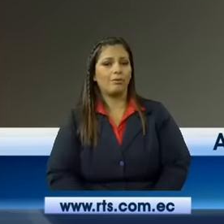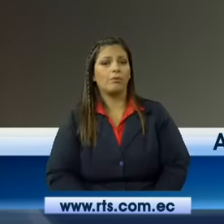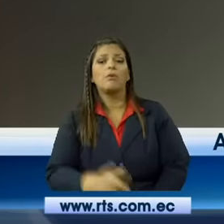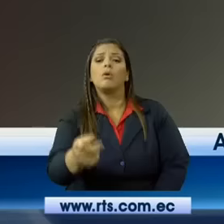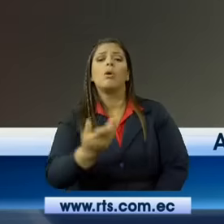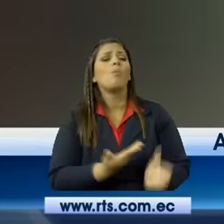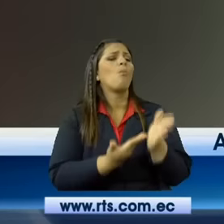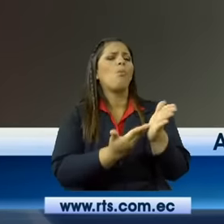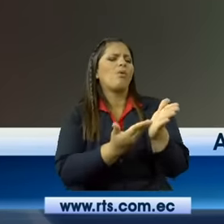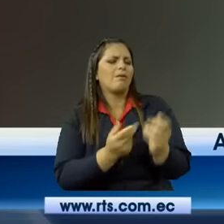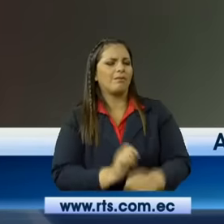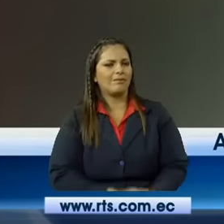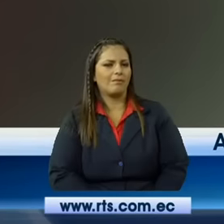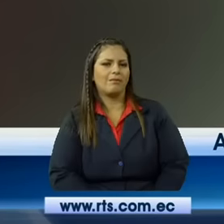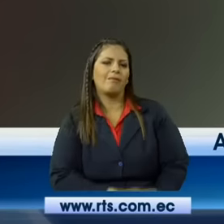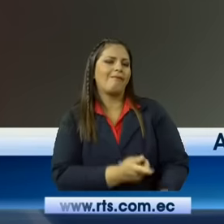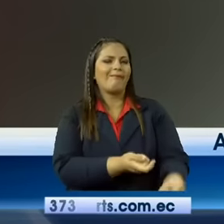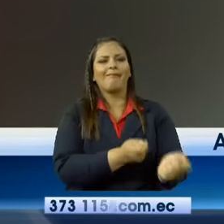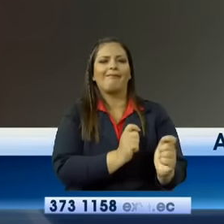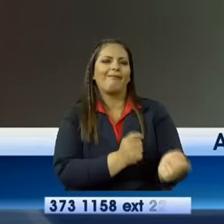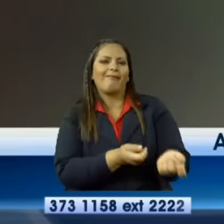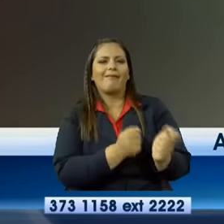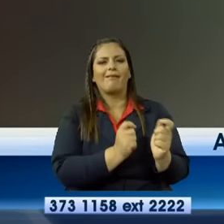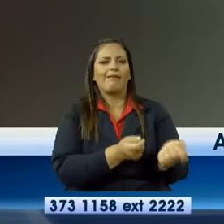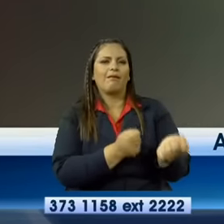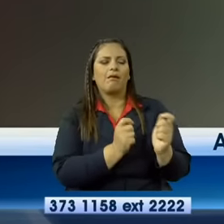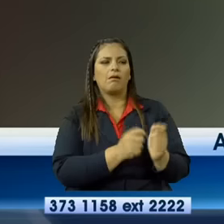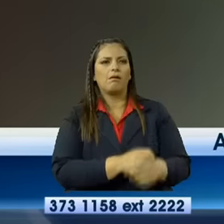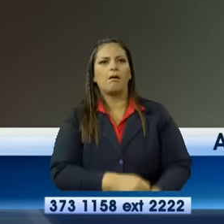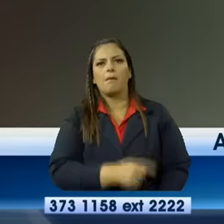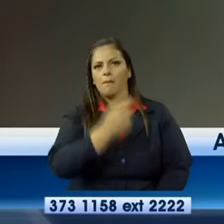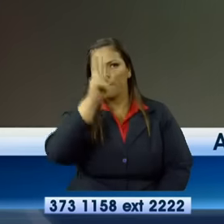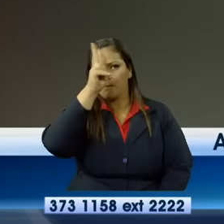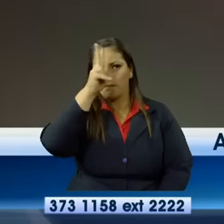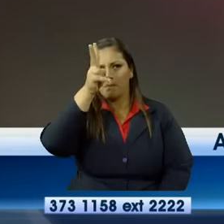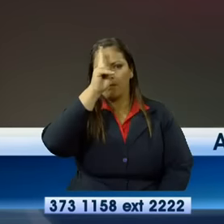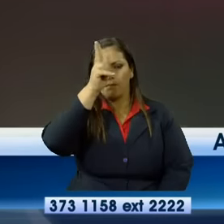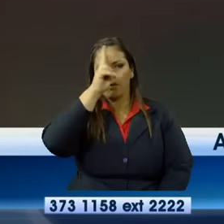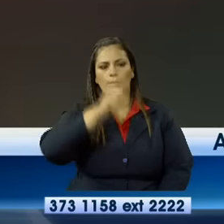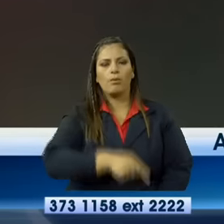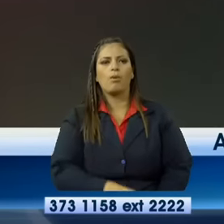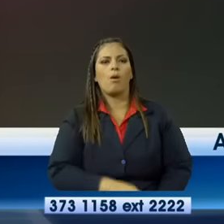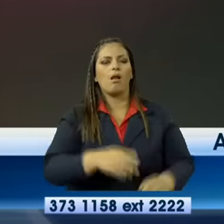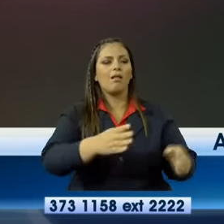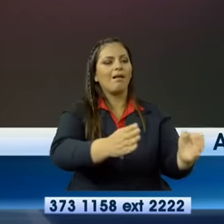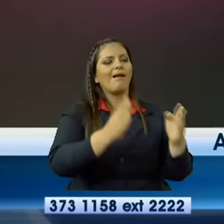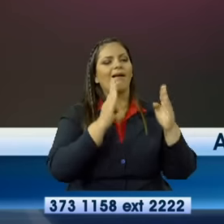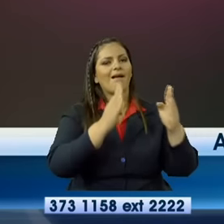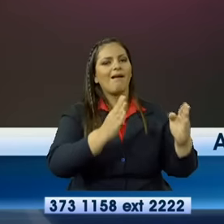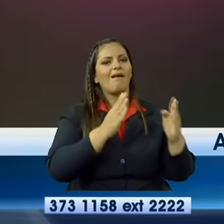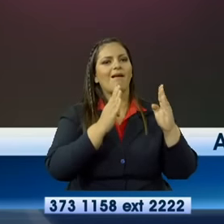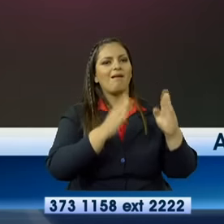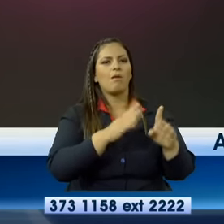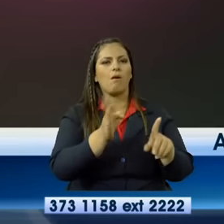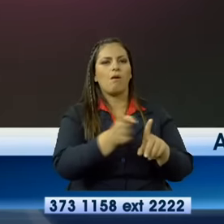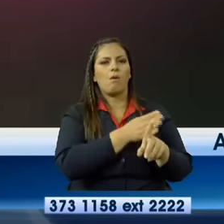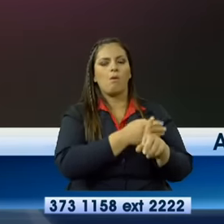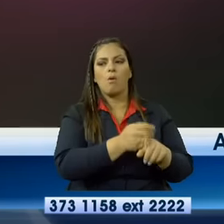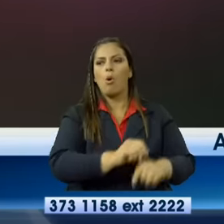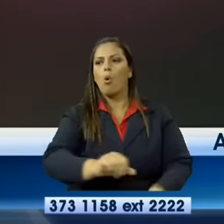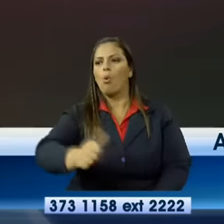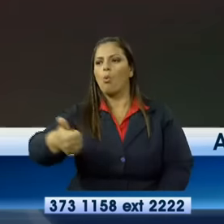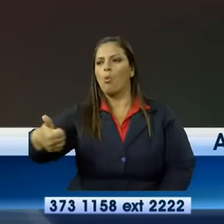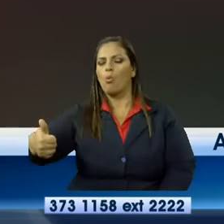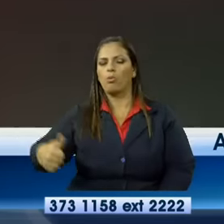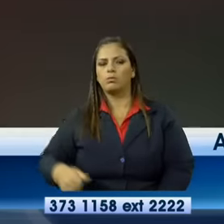hasta eso, el otro hace de la suya. Y el otro, carga con el santo y la limosna. Carga con el santo y la limosna, exactamente. Así es. O sea, si no hay nadie,